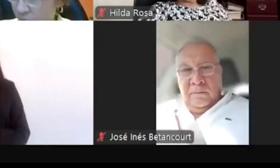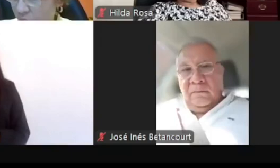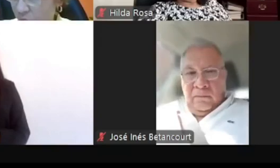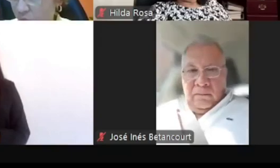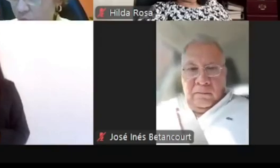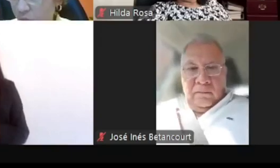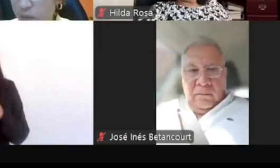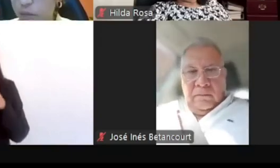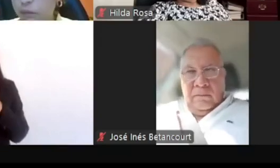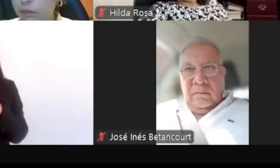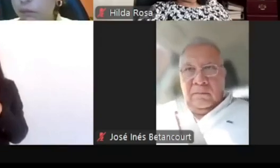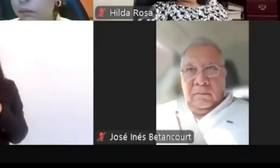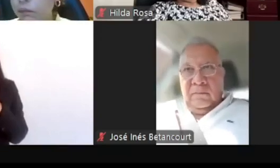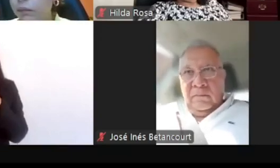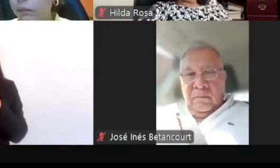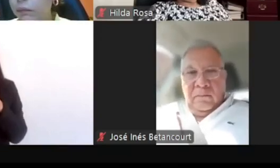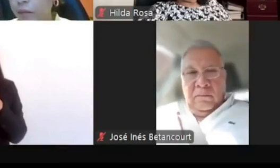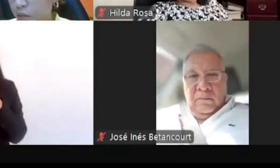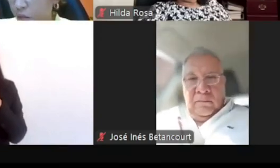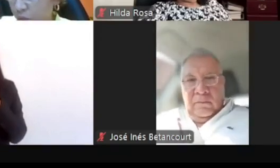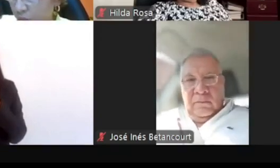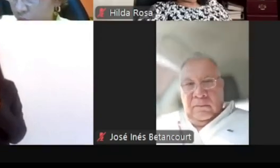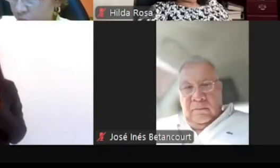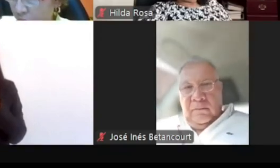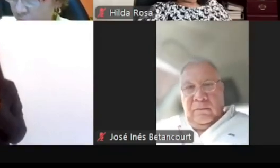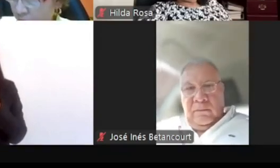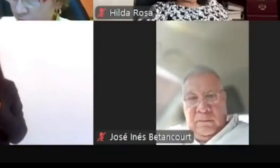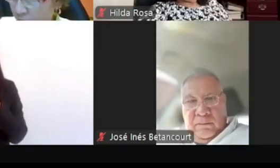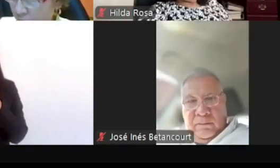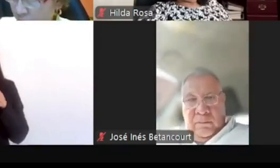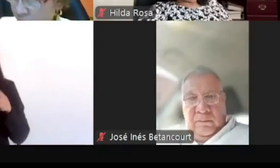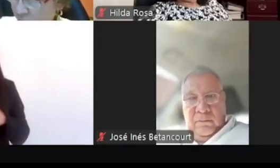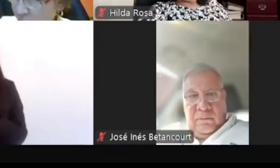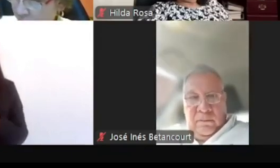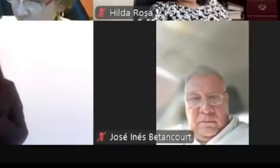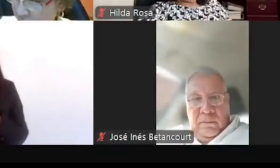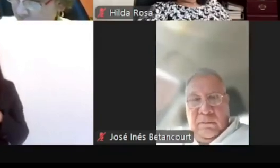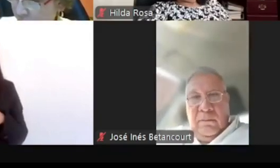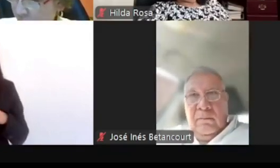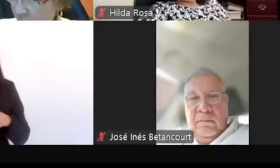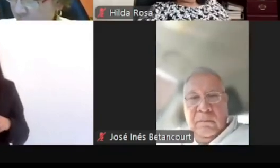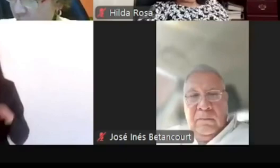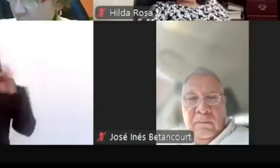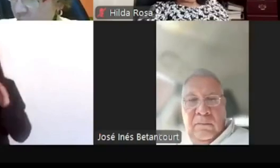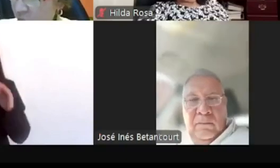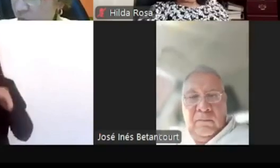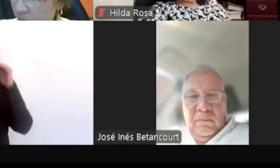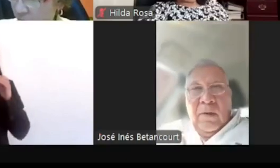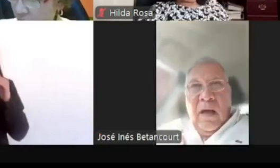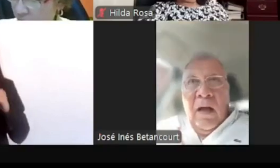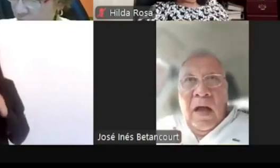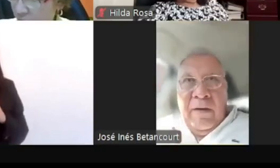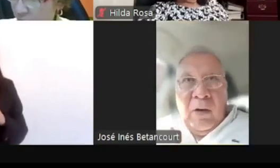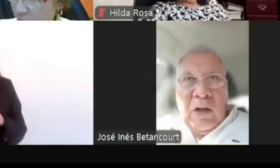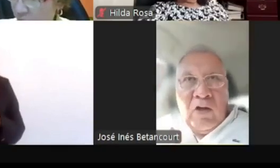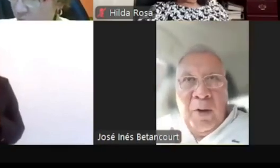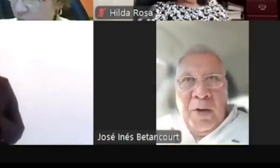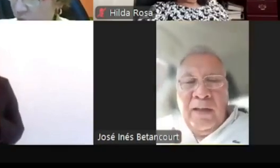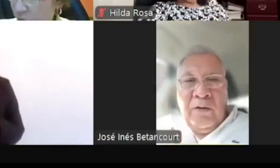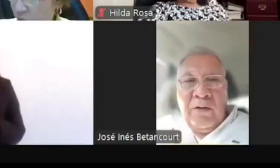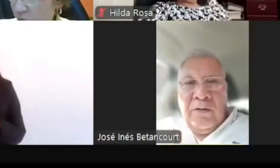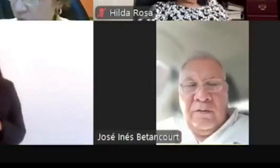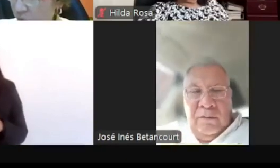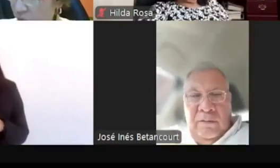continú por favor la votación magistrado ponente magistrado ponente José Inés betancur Salgado a favor de